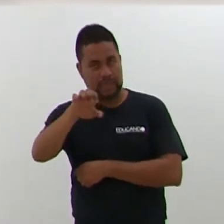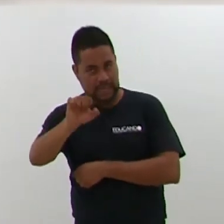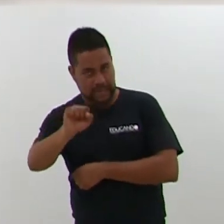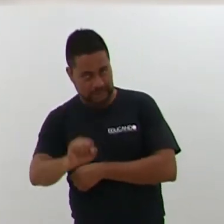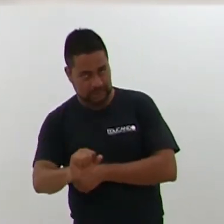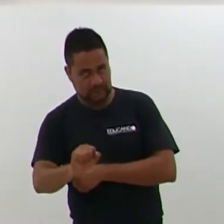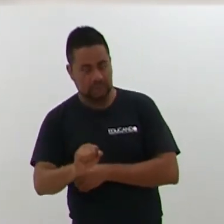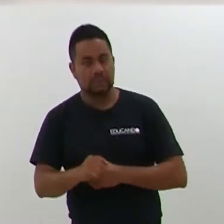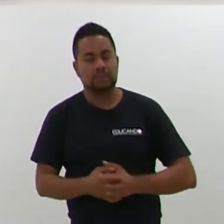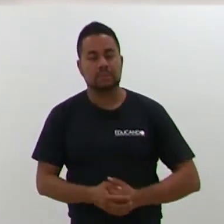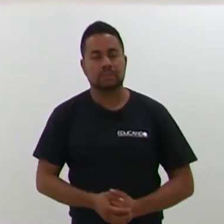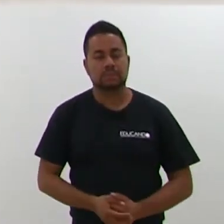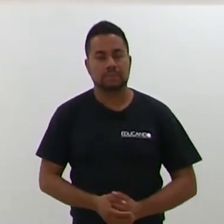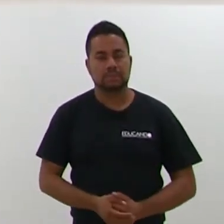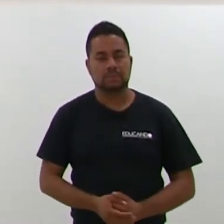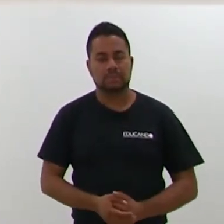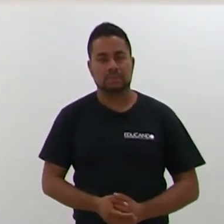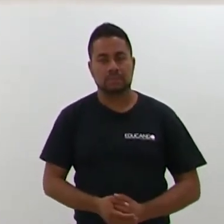Heterogéneas.